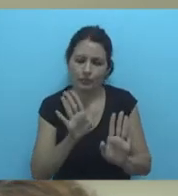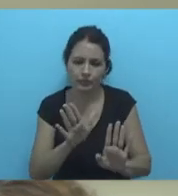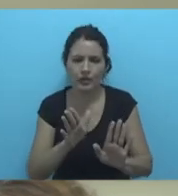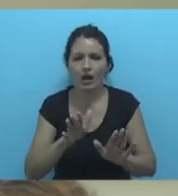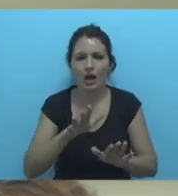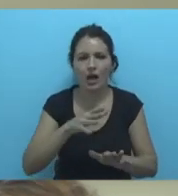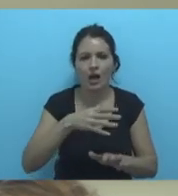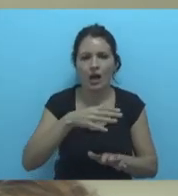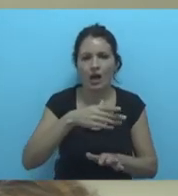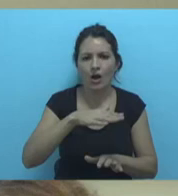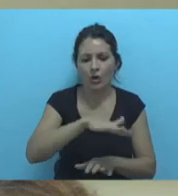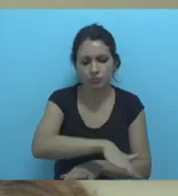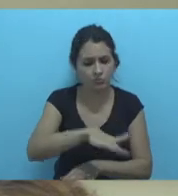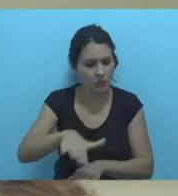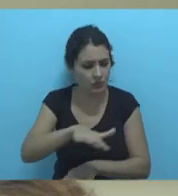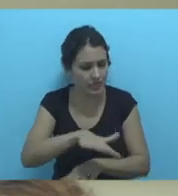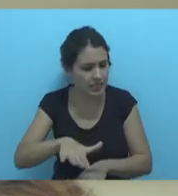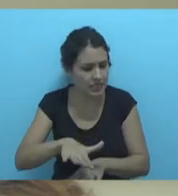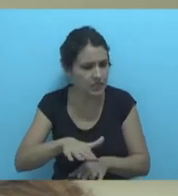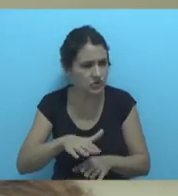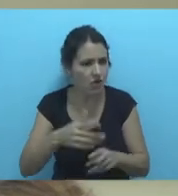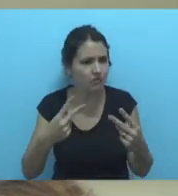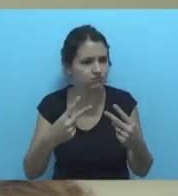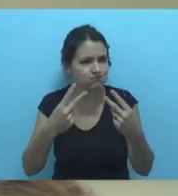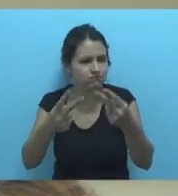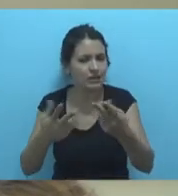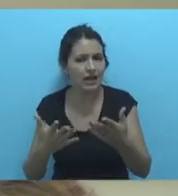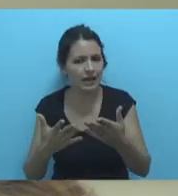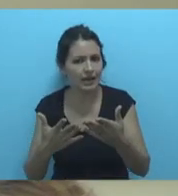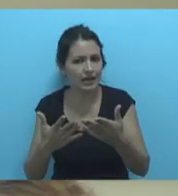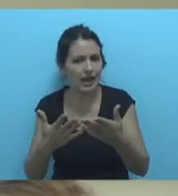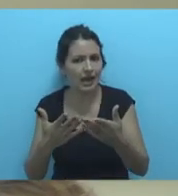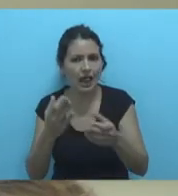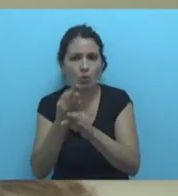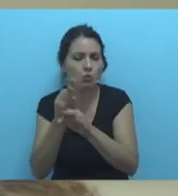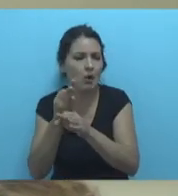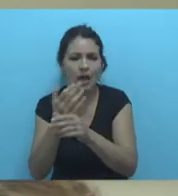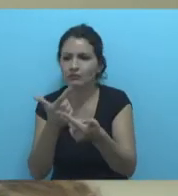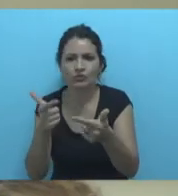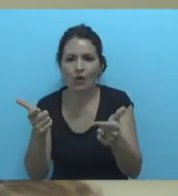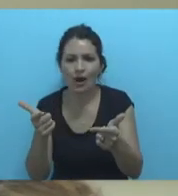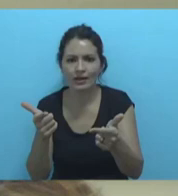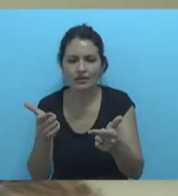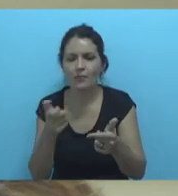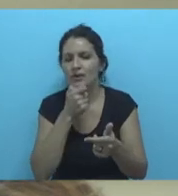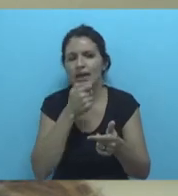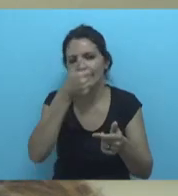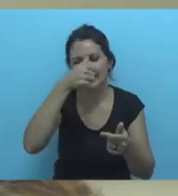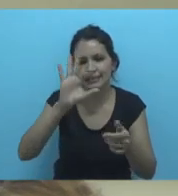un chico o una chica que está en una ciudad no pueda llegar a ningún centro de estudios con ese boleto educativo gratuito porque quedan o las distancias